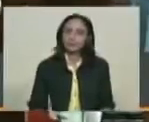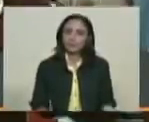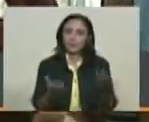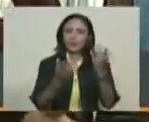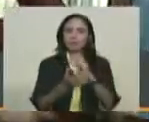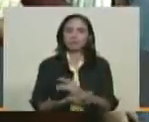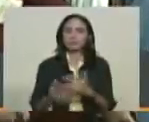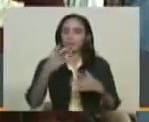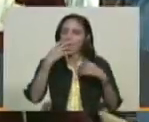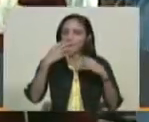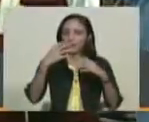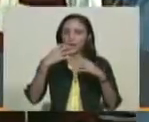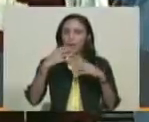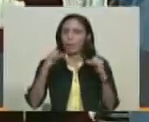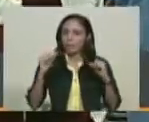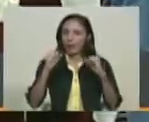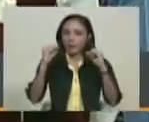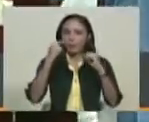¿Qué vamos?